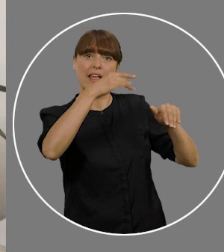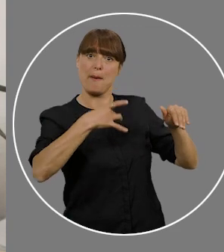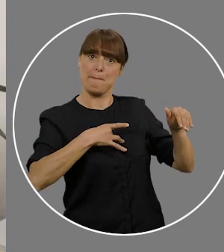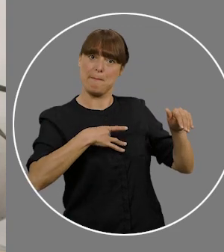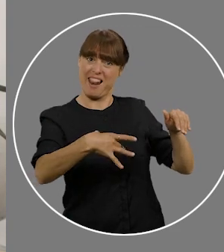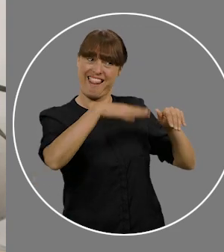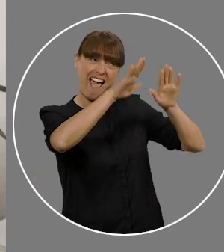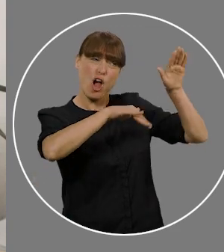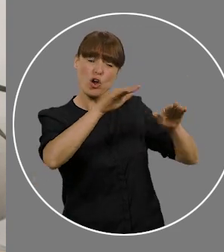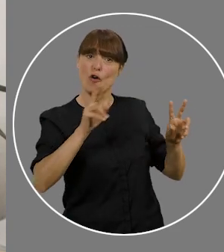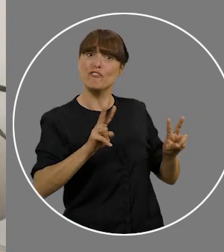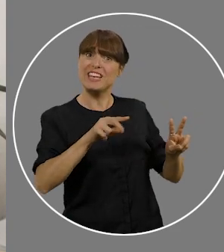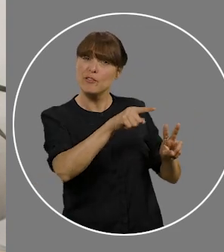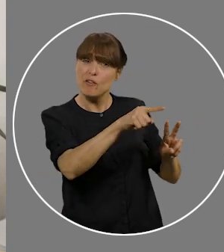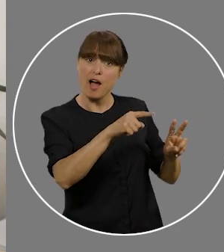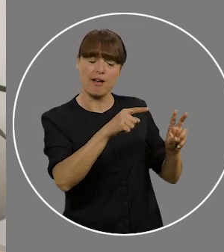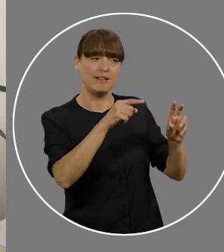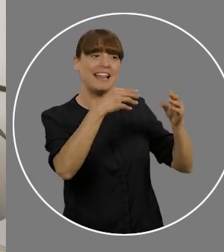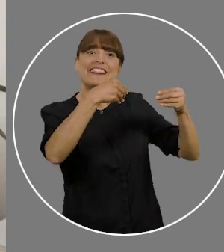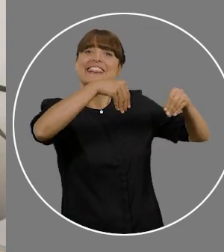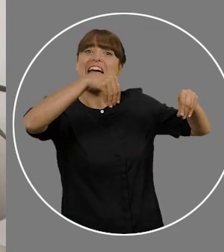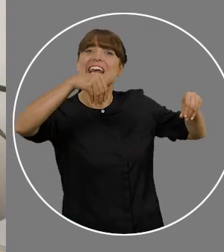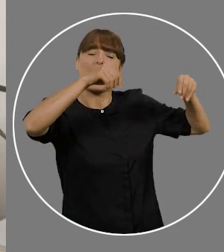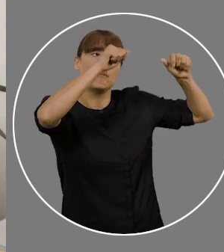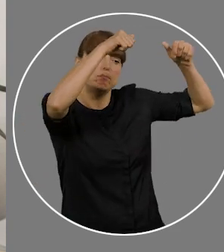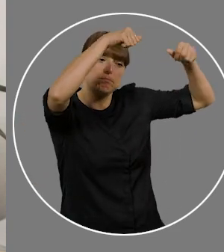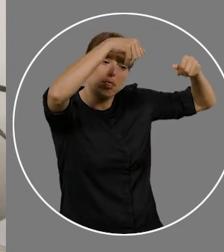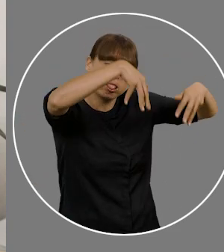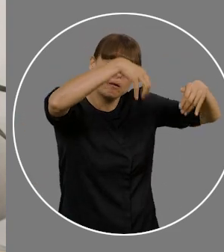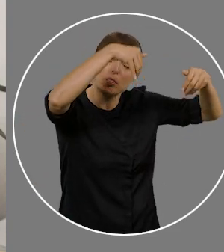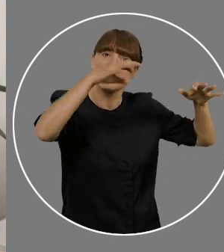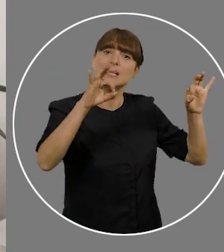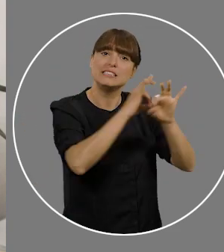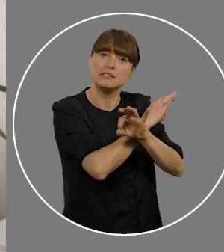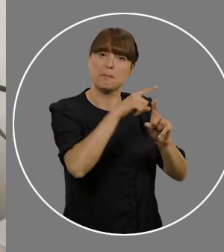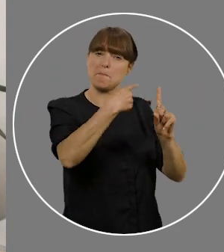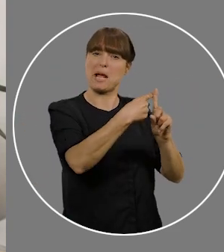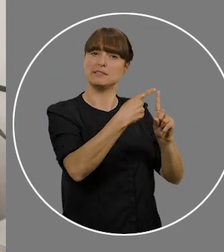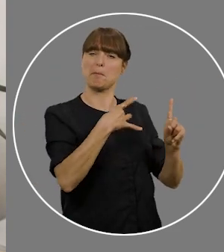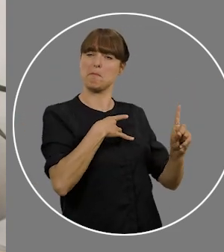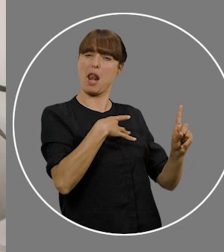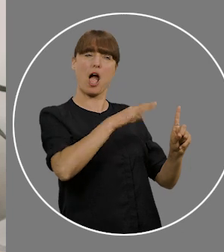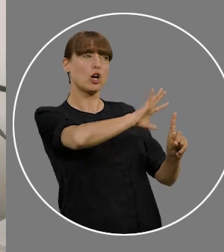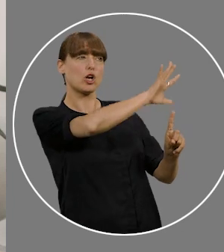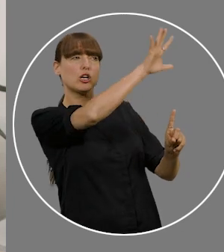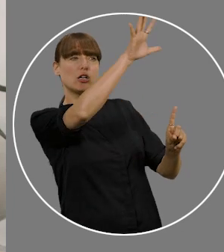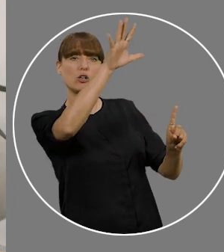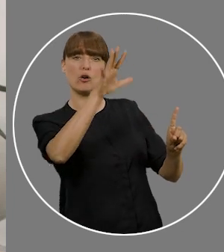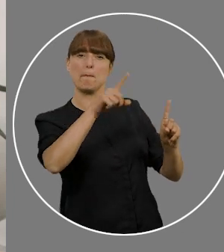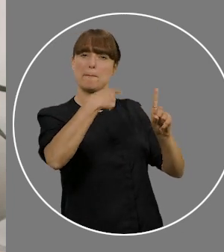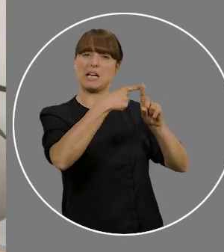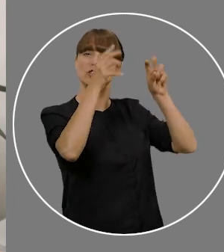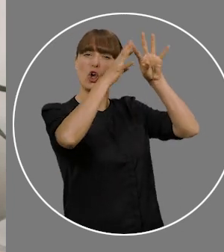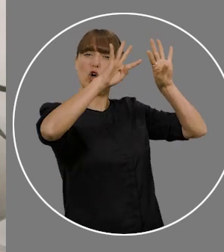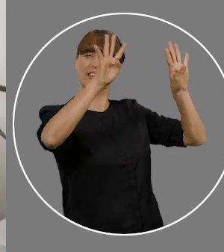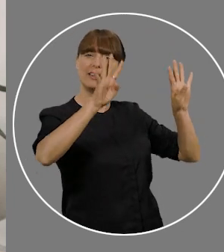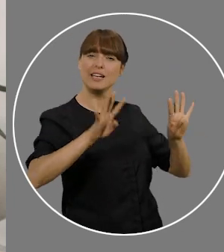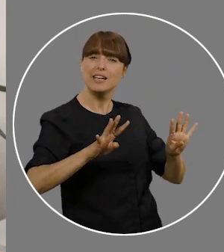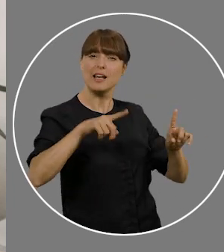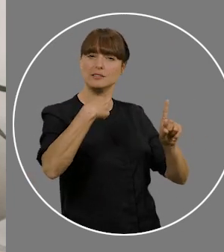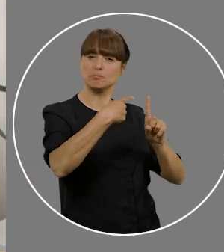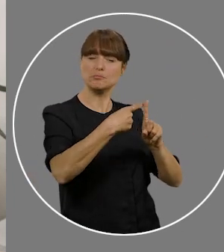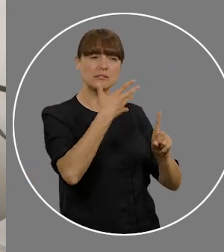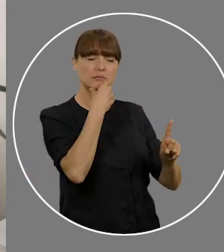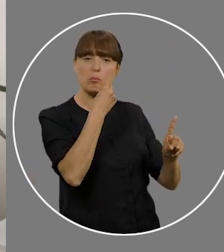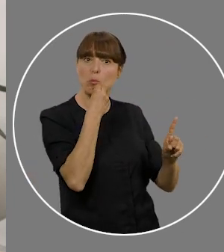la tierra y no caía tierra. Y al verse tan blanquito, y luego, pues eso, con las cortinas